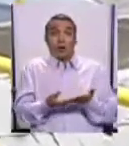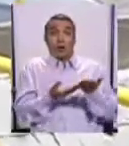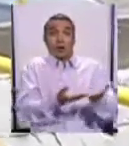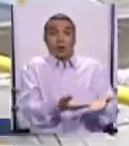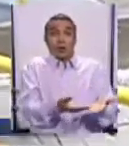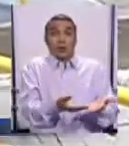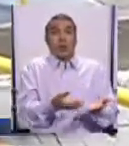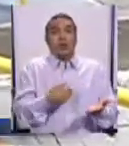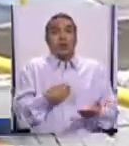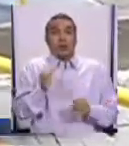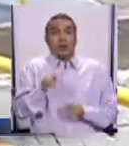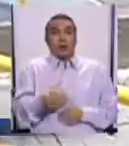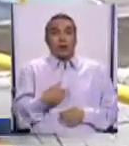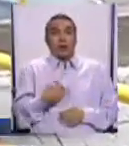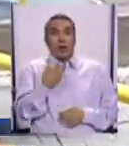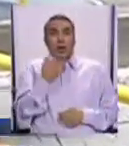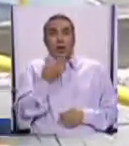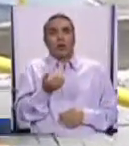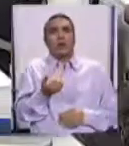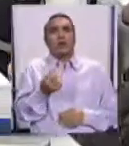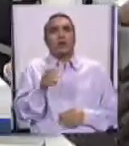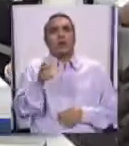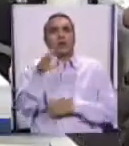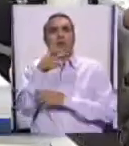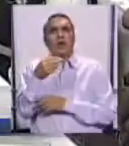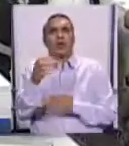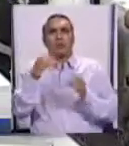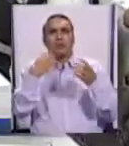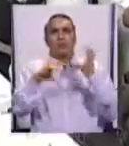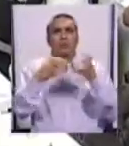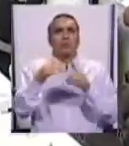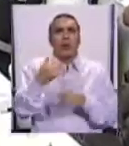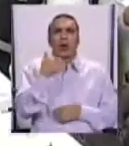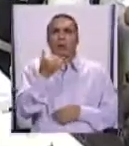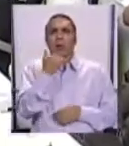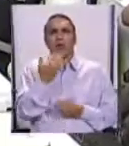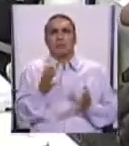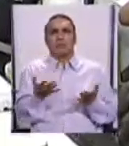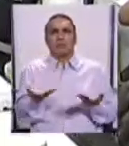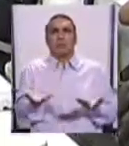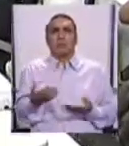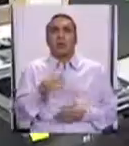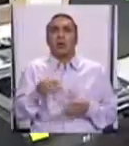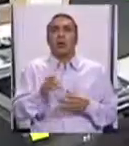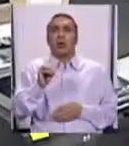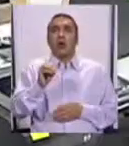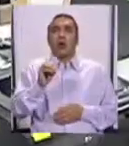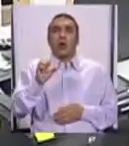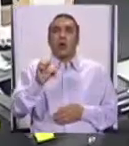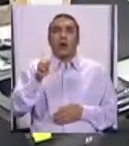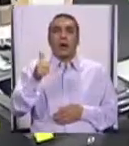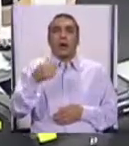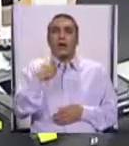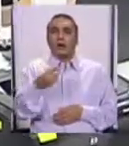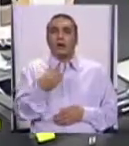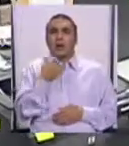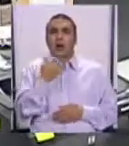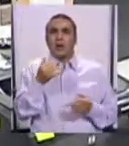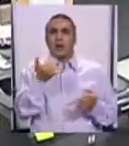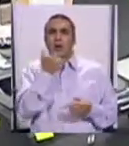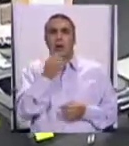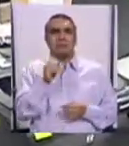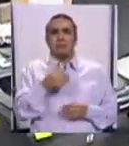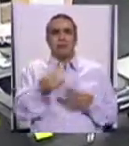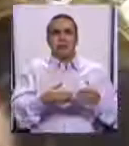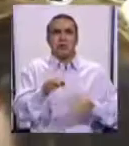circulan en las redes que existen anomalías. En las últimas horas, la OEA se ha pronunciado que no ha existido ninguna irregularidad en el